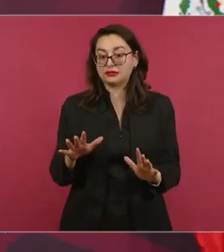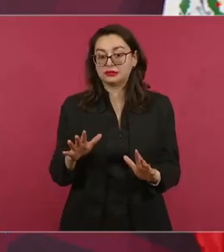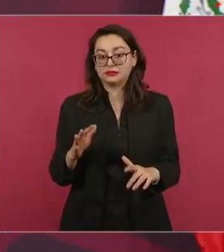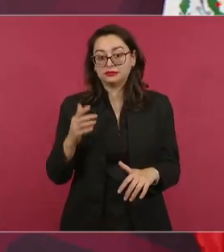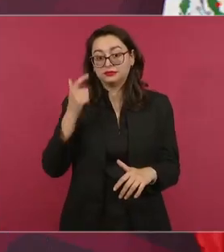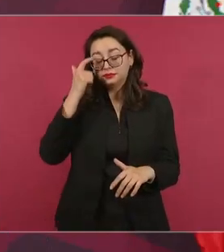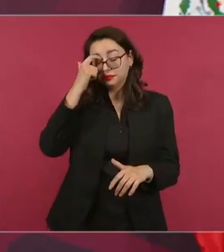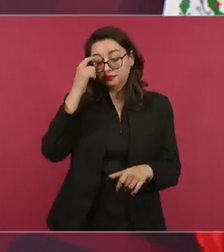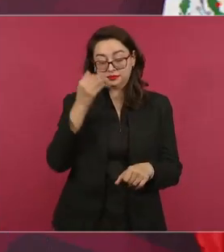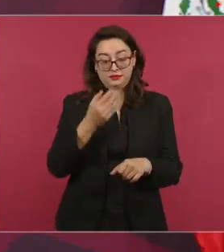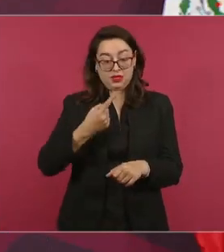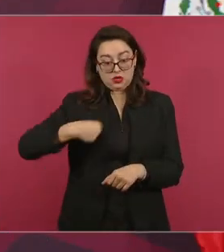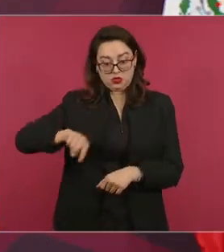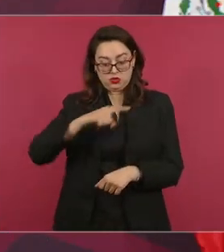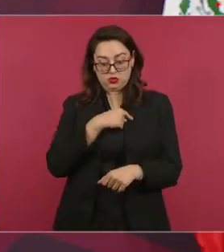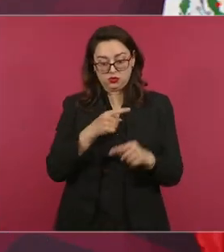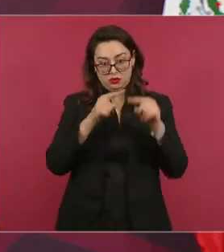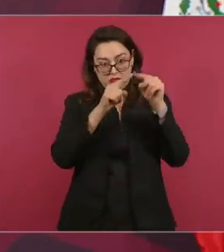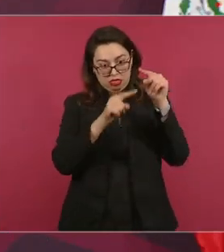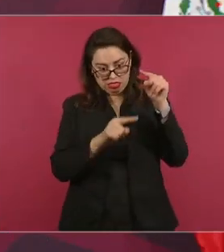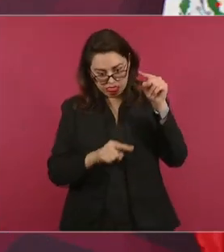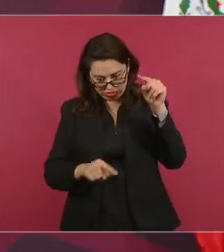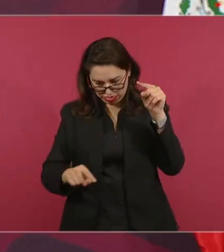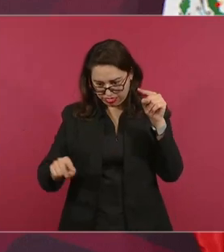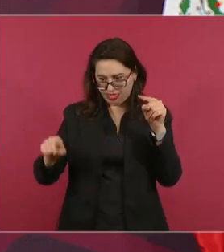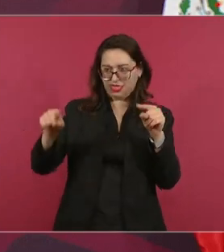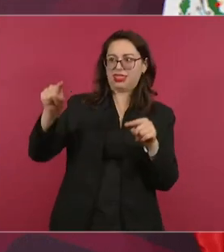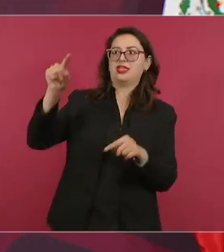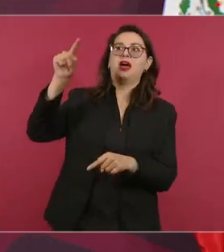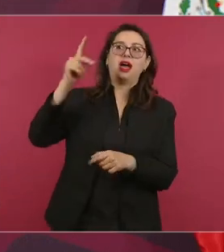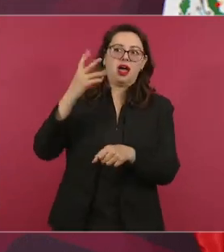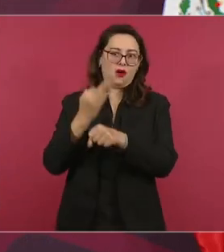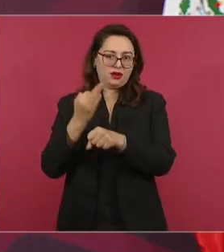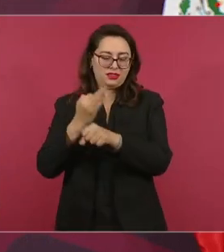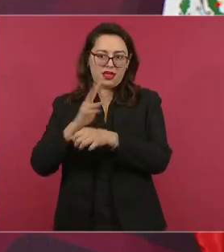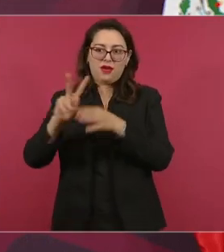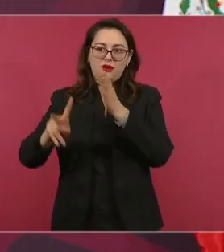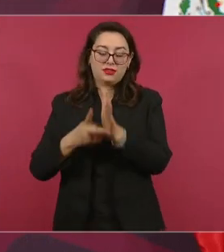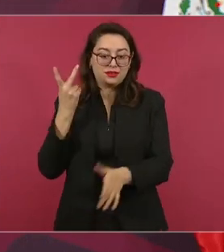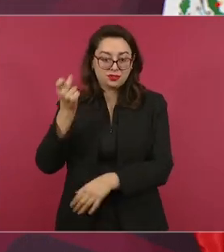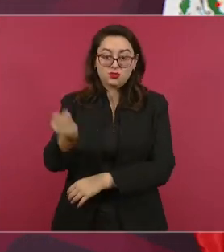que con toda esta información, o que la busquen,